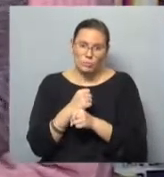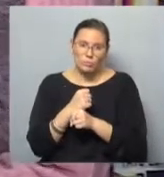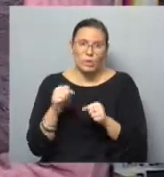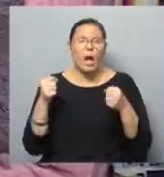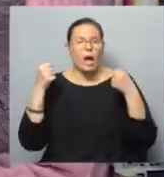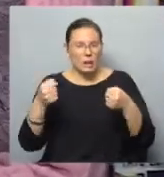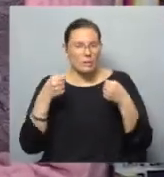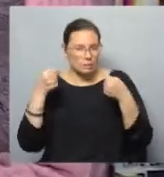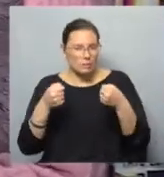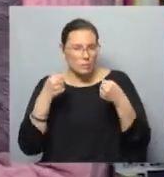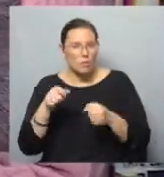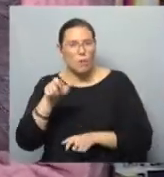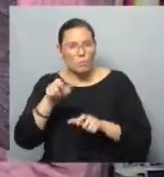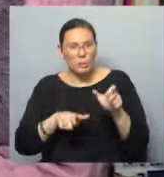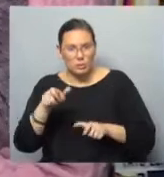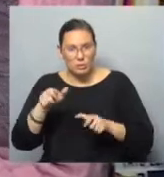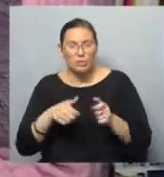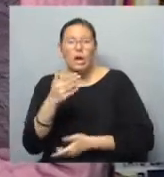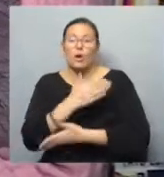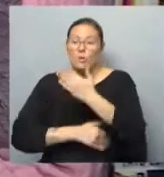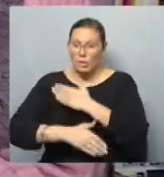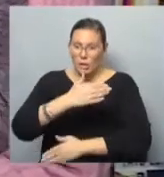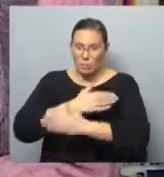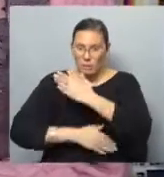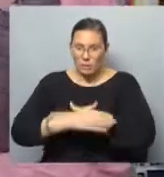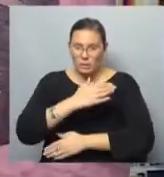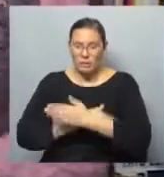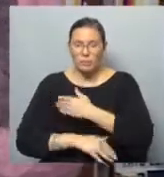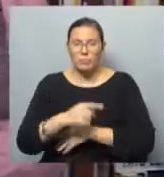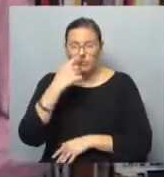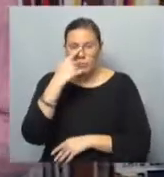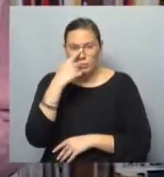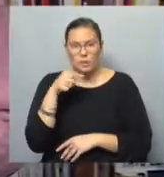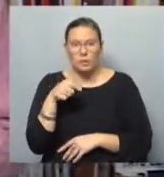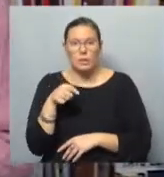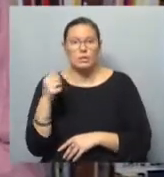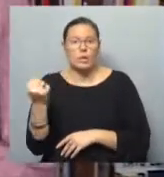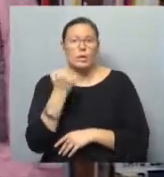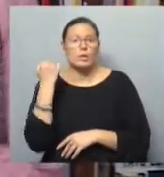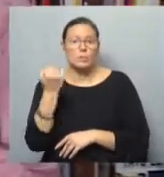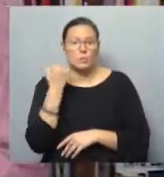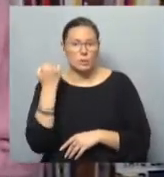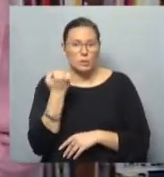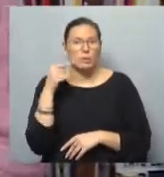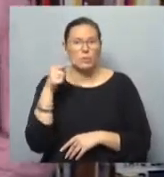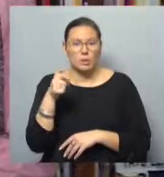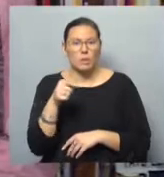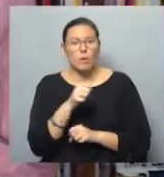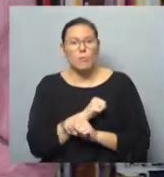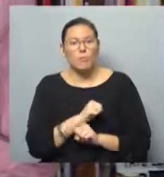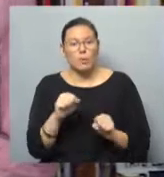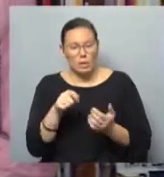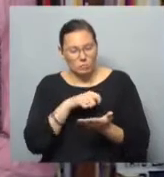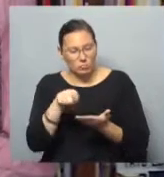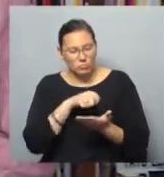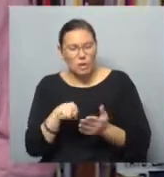activismo, digamos, por personas con discapacidad. Sí, sí. Y bueno, eso es algo importante para vos de poner en